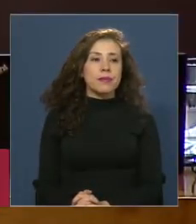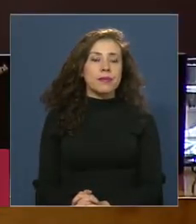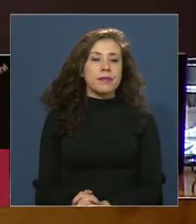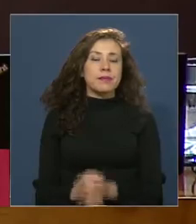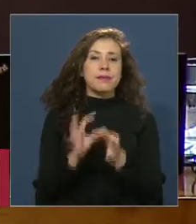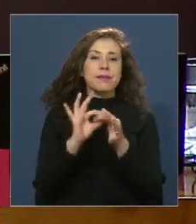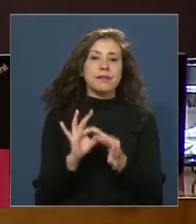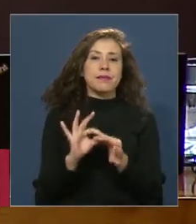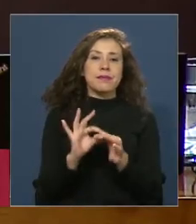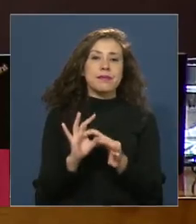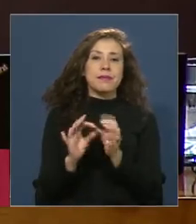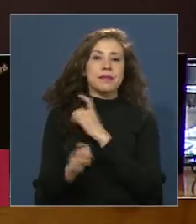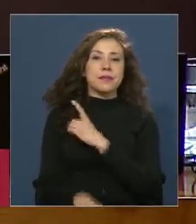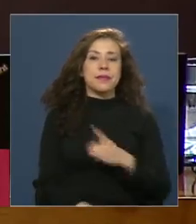gracias señor diputado